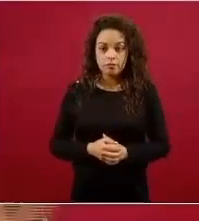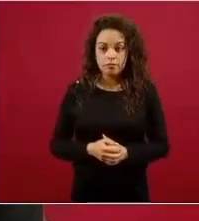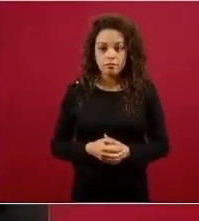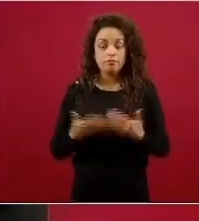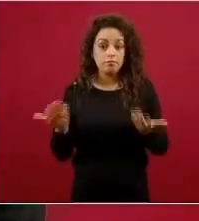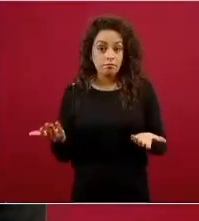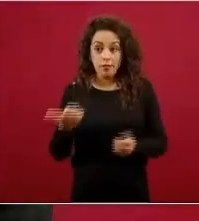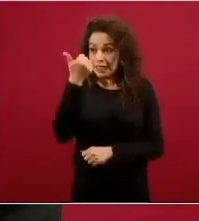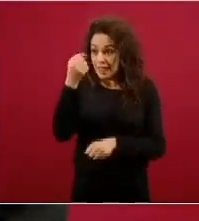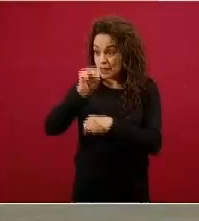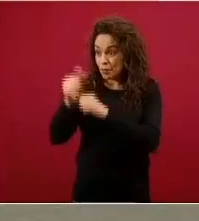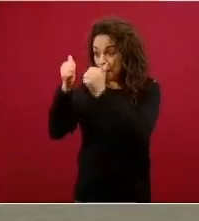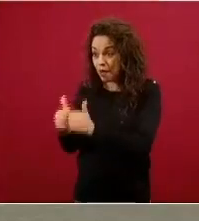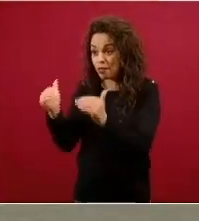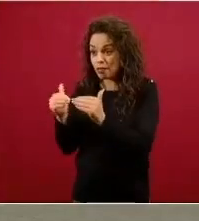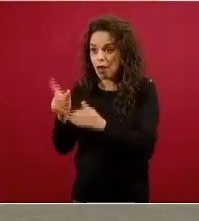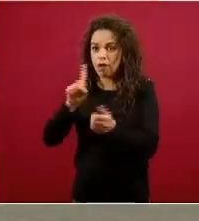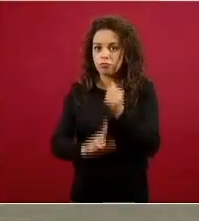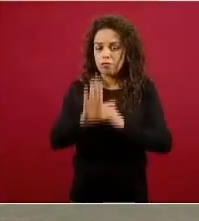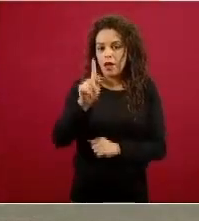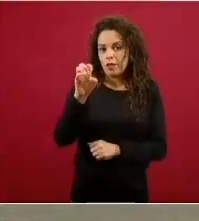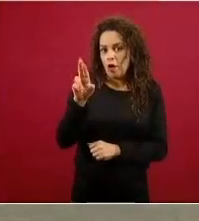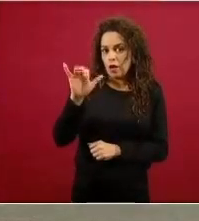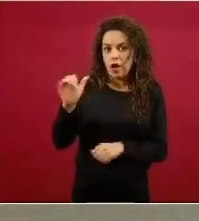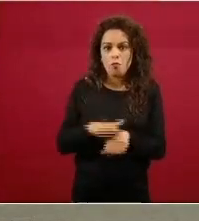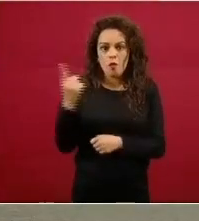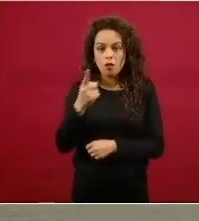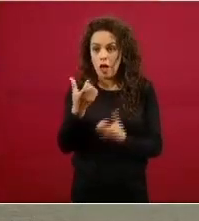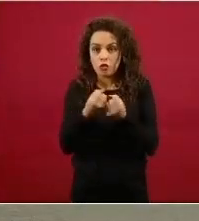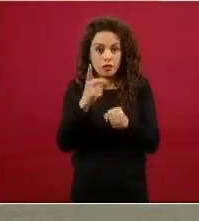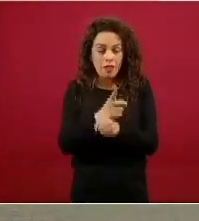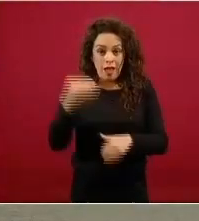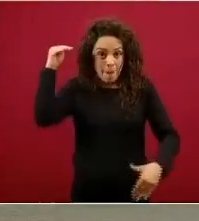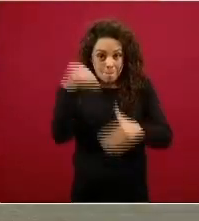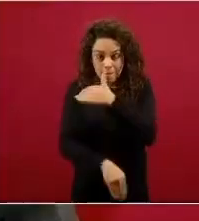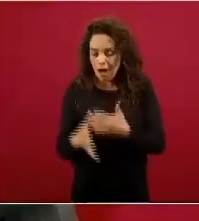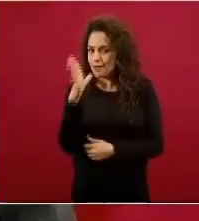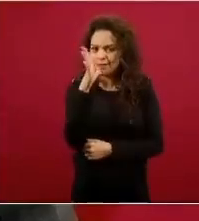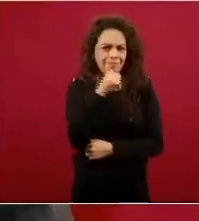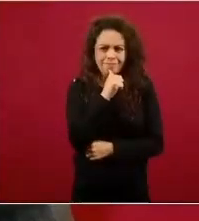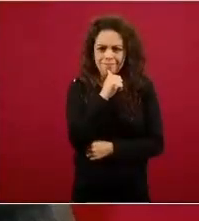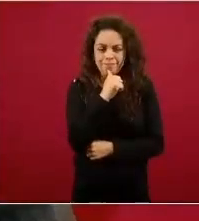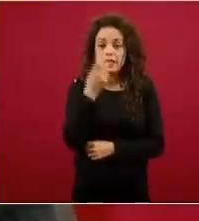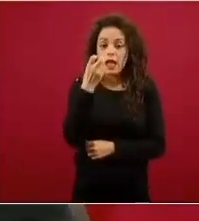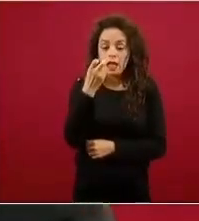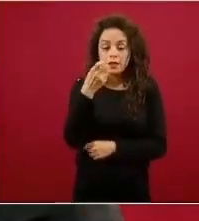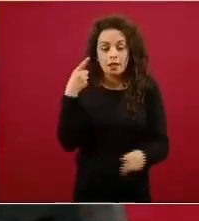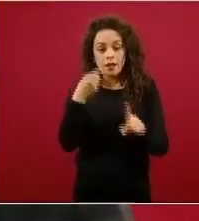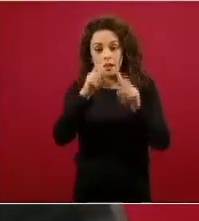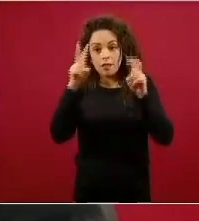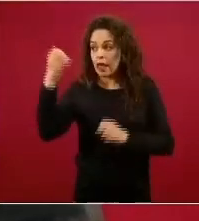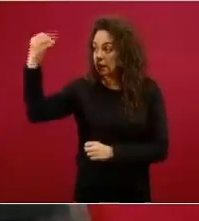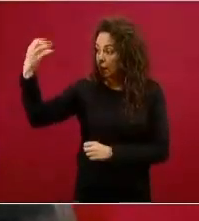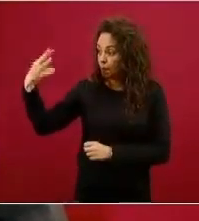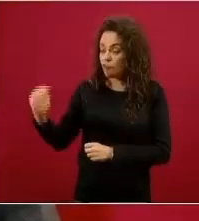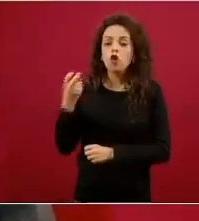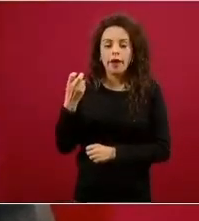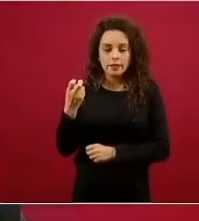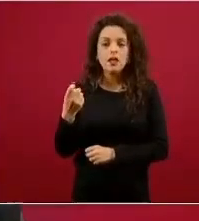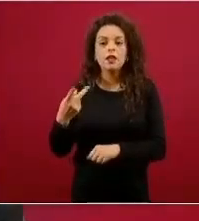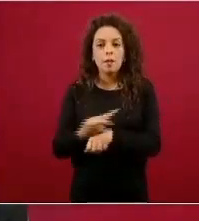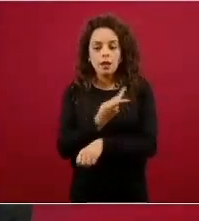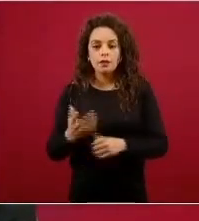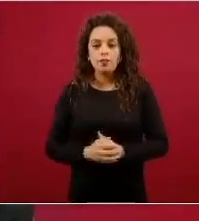referencia teórica, en el mejor de los casos, porque no pueden colapsar las sociedades. Entonces, respecto al semáforo, precisamente eso es lo que ocurre